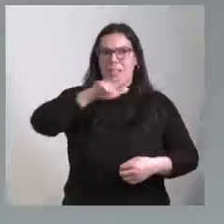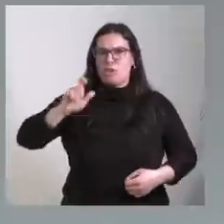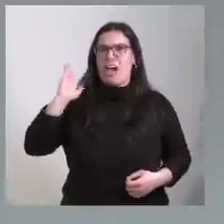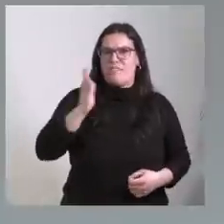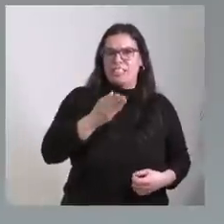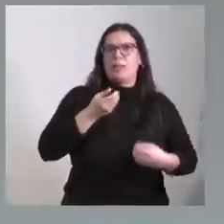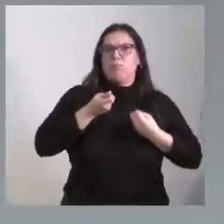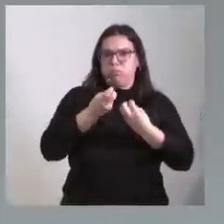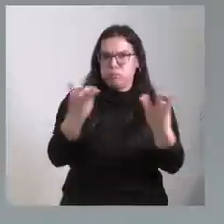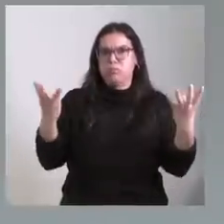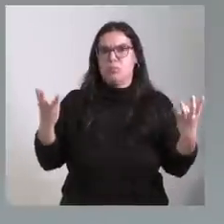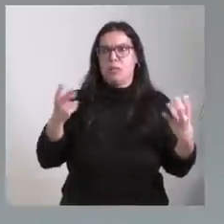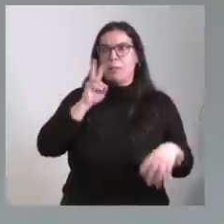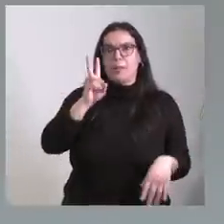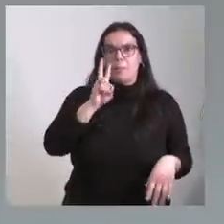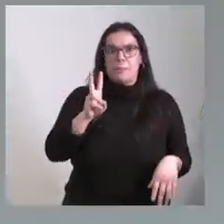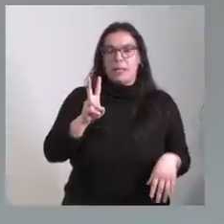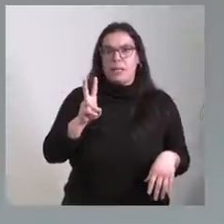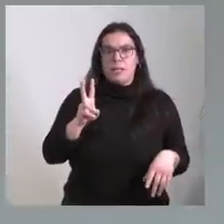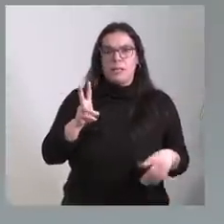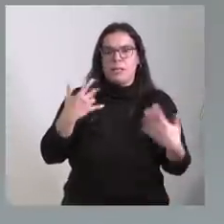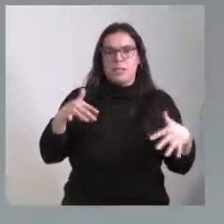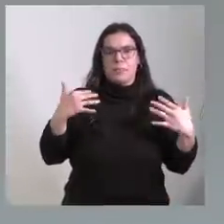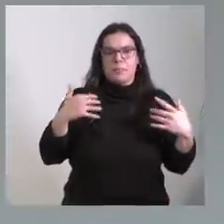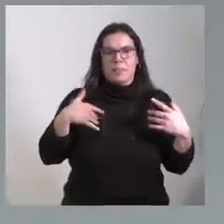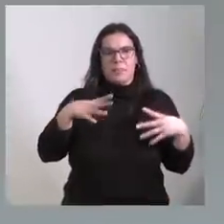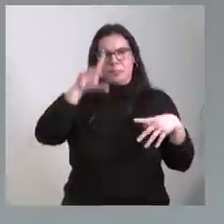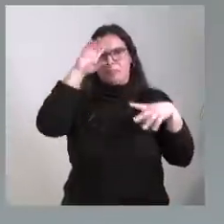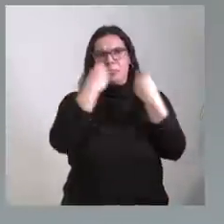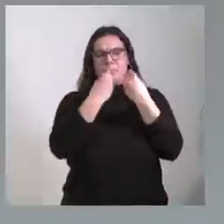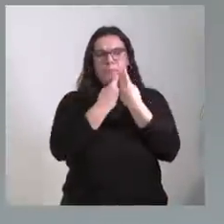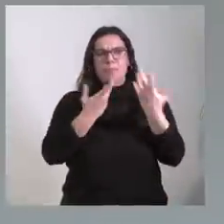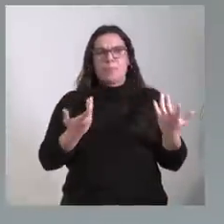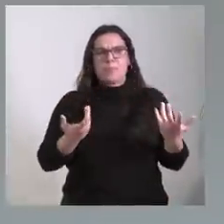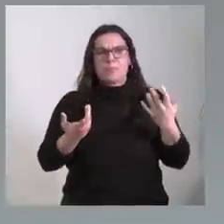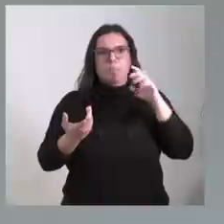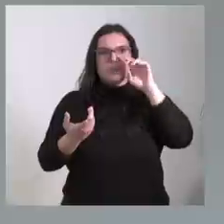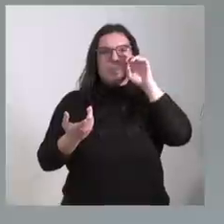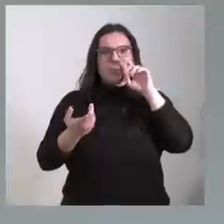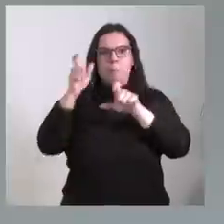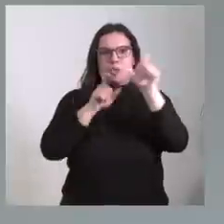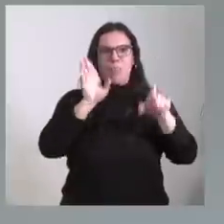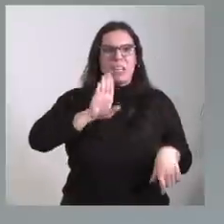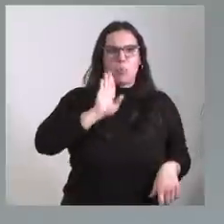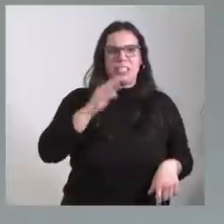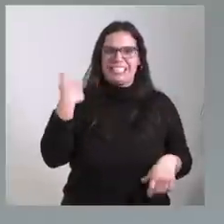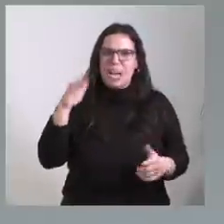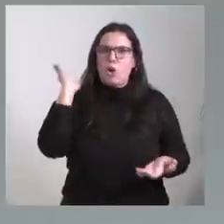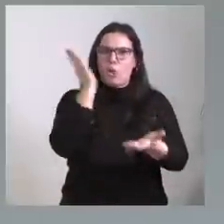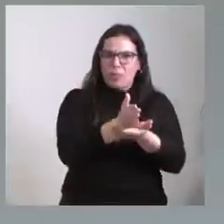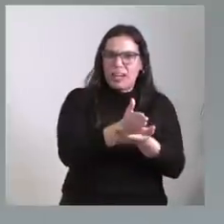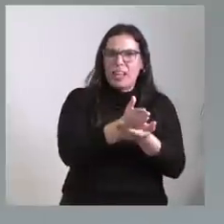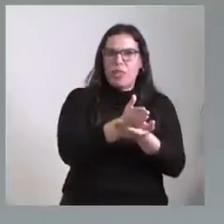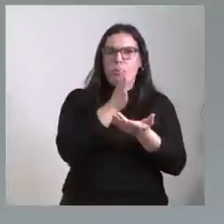están viendo con sería dificultad de comprender cómo es posible que delincuentes condenados por